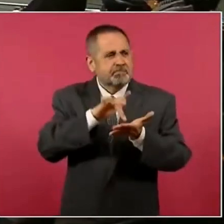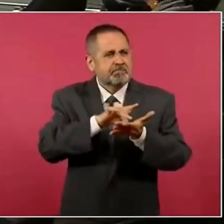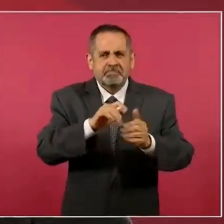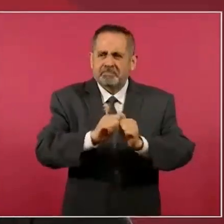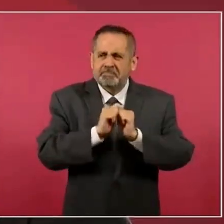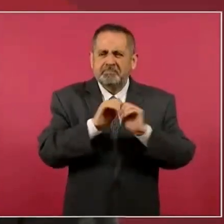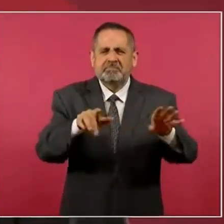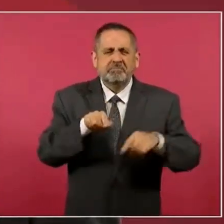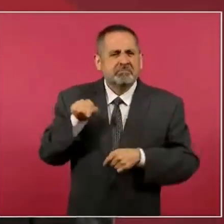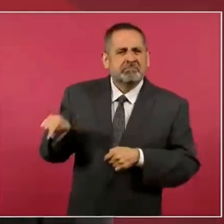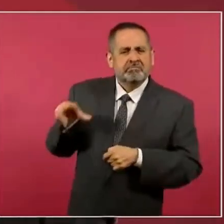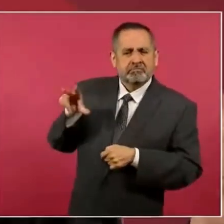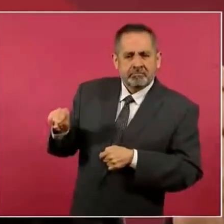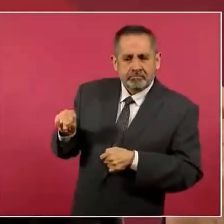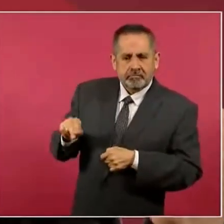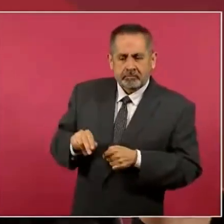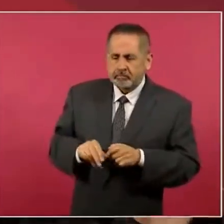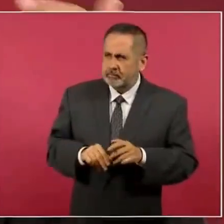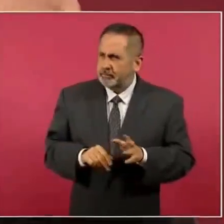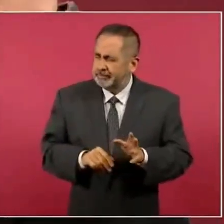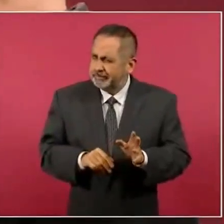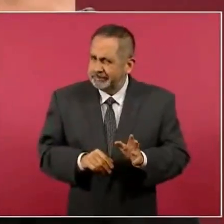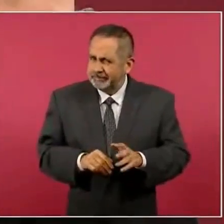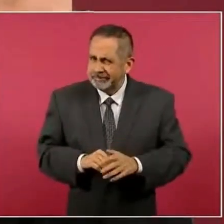¿sí? Eso